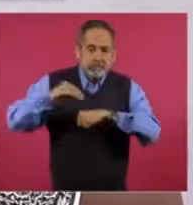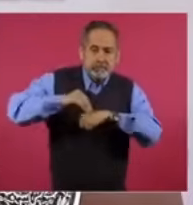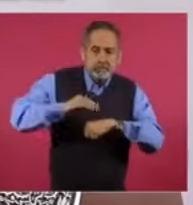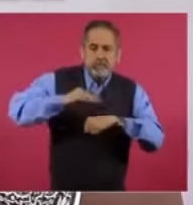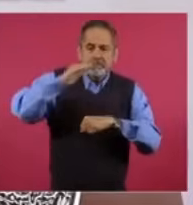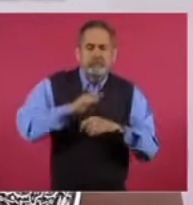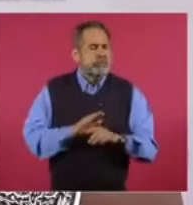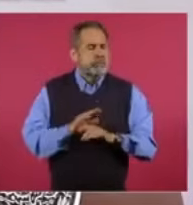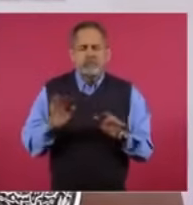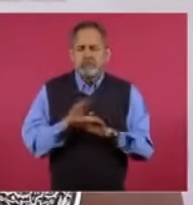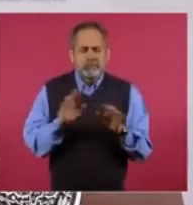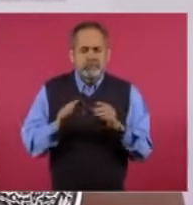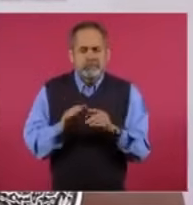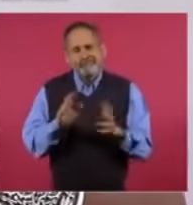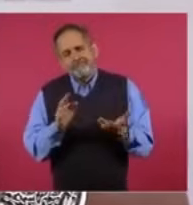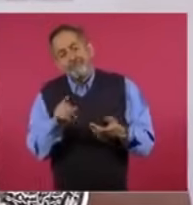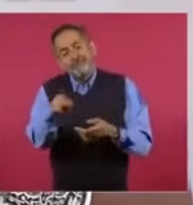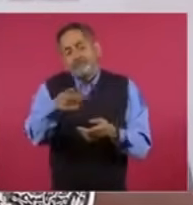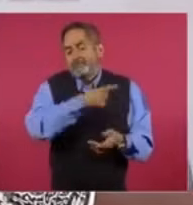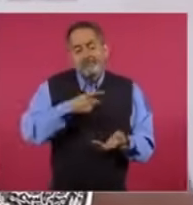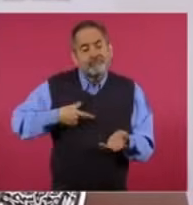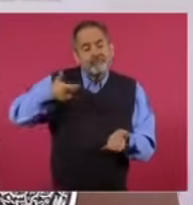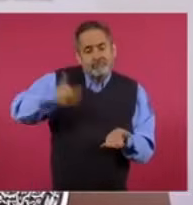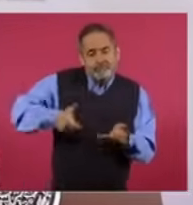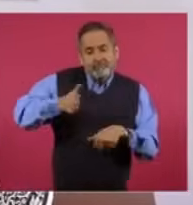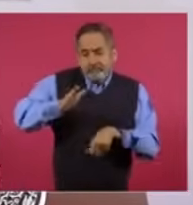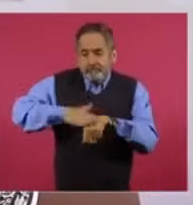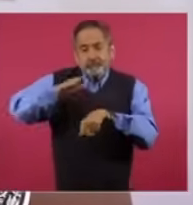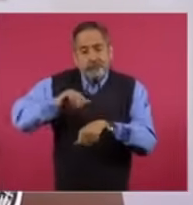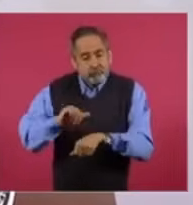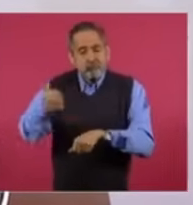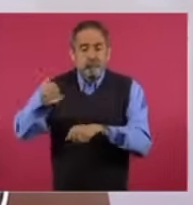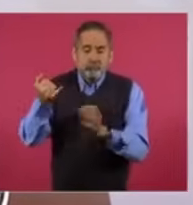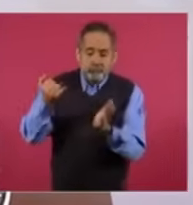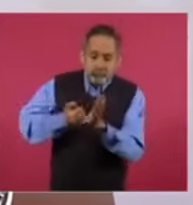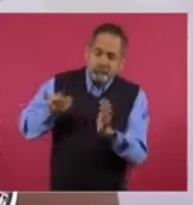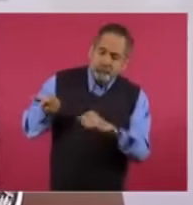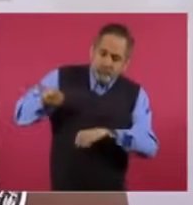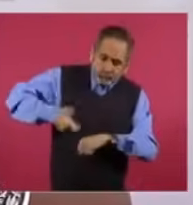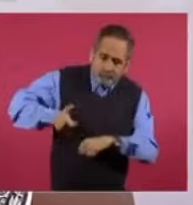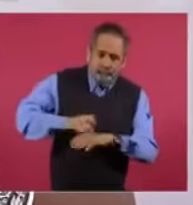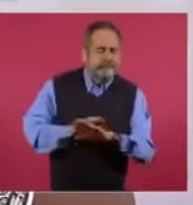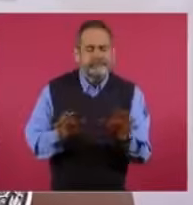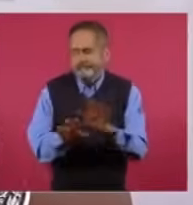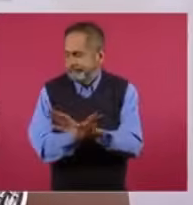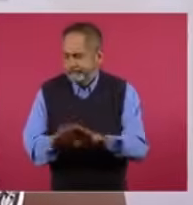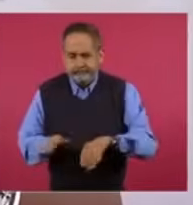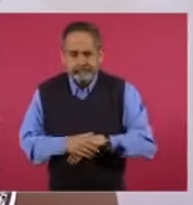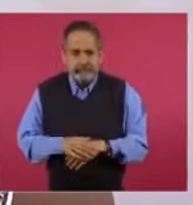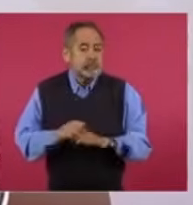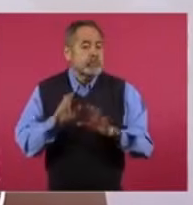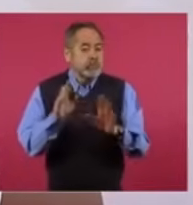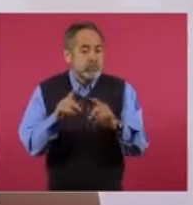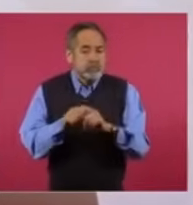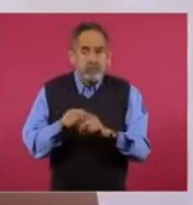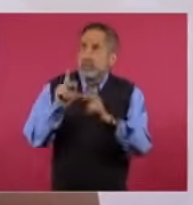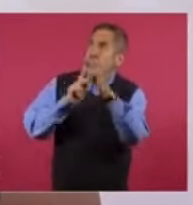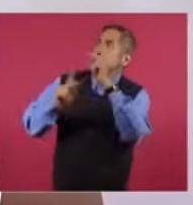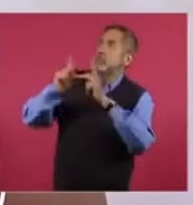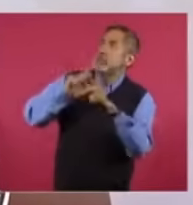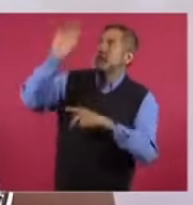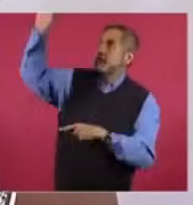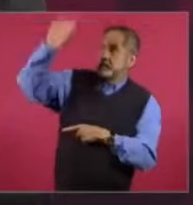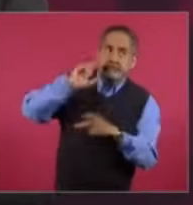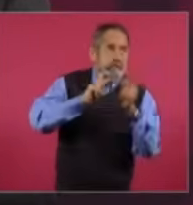sin crear impuestos nuevos, sin endeudar al país,